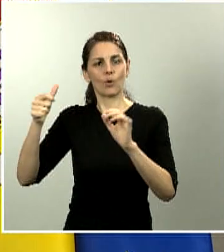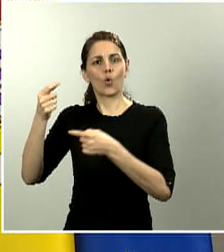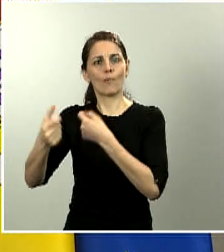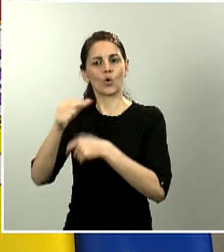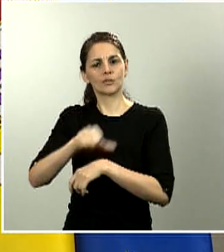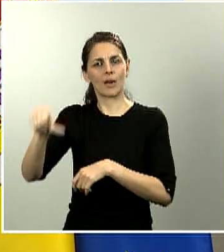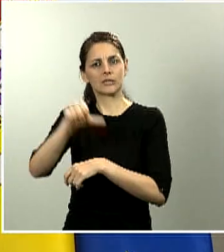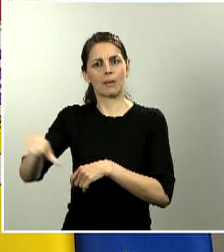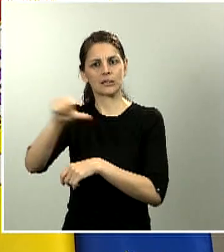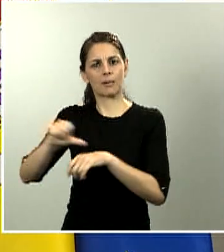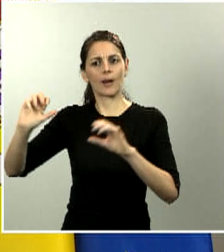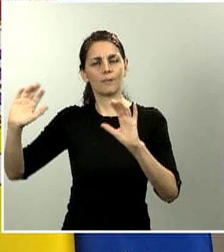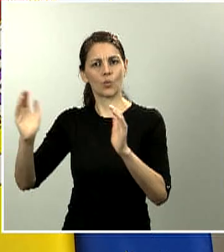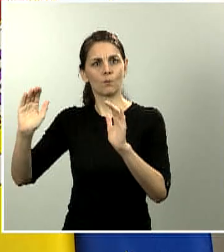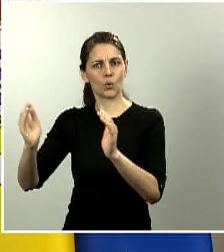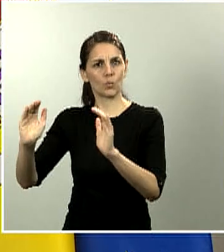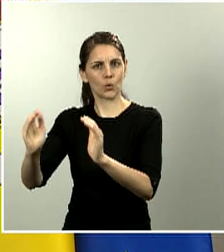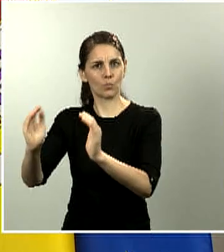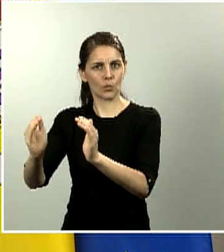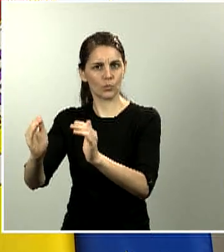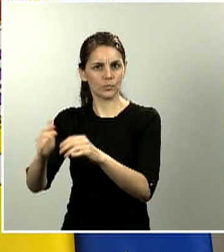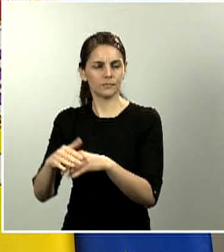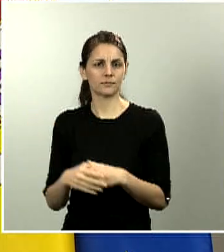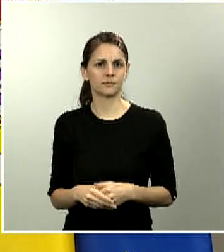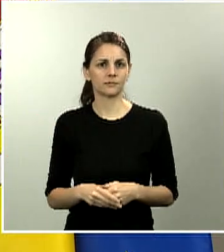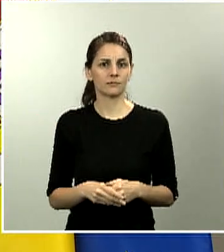cifras como la que les he dado esta última semana del 2,6%.